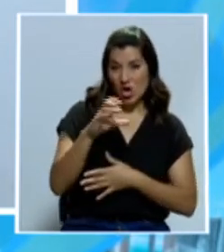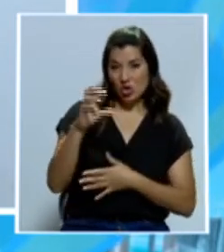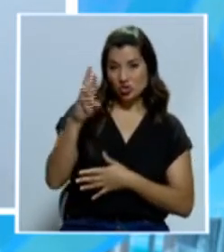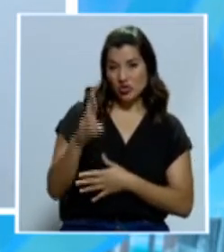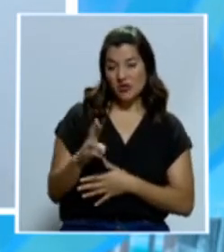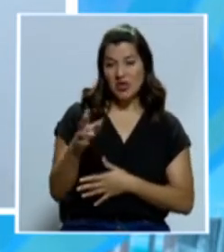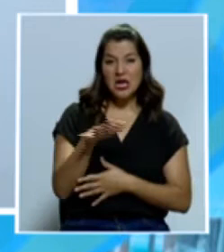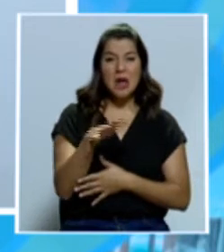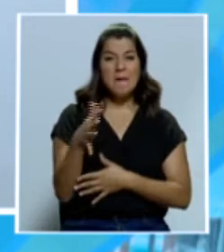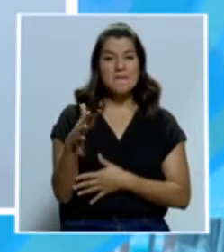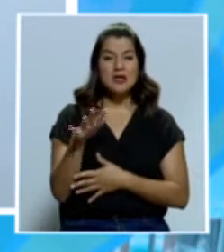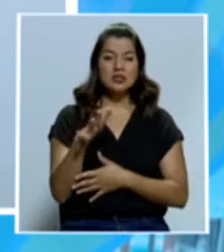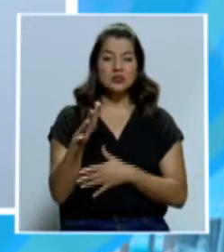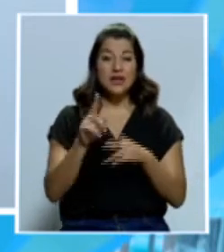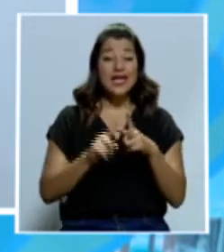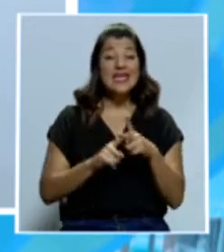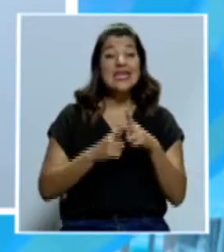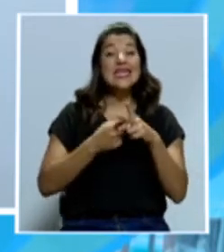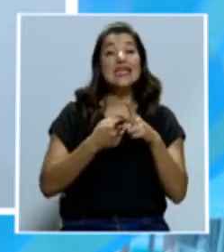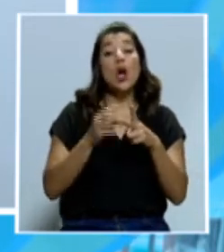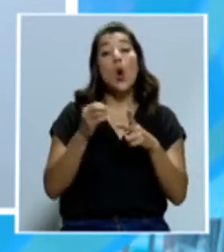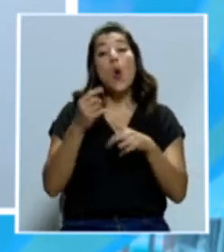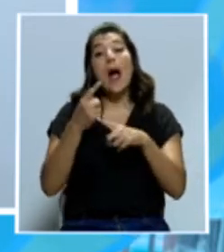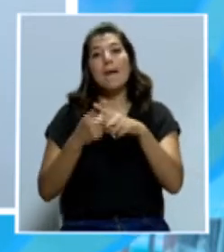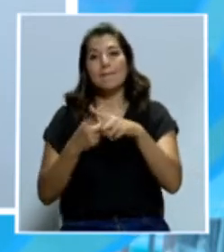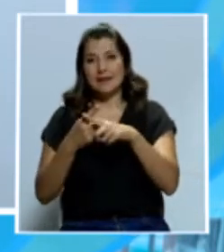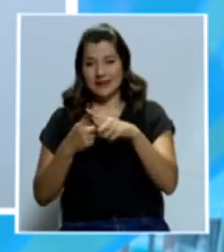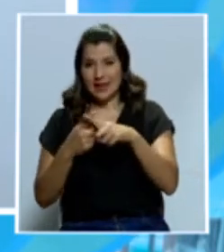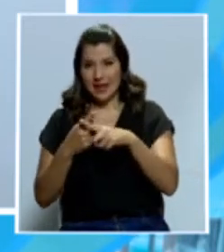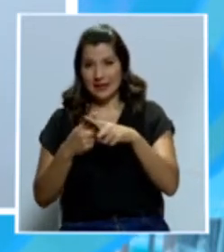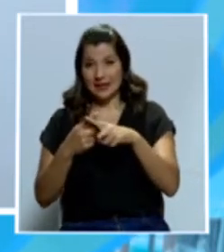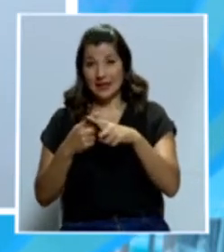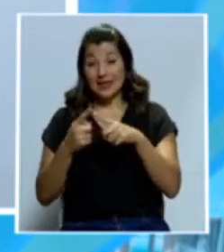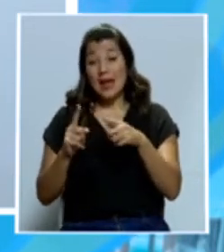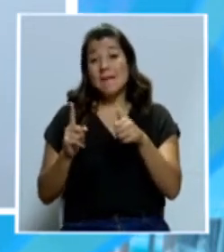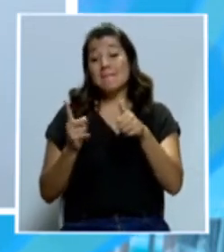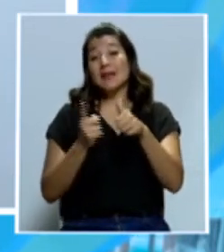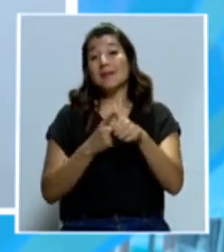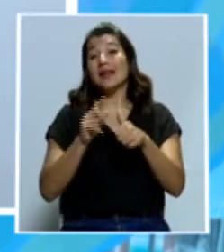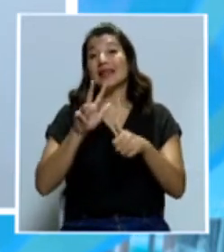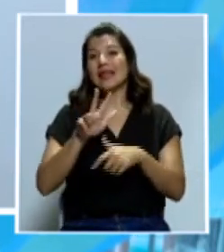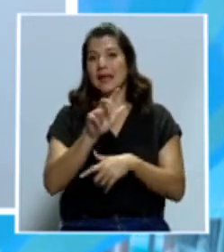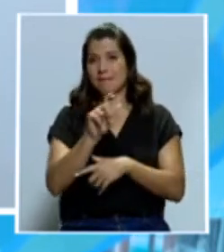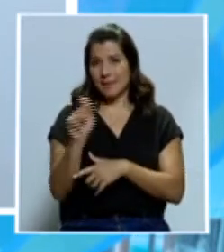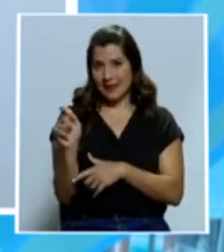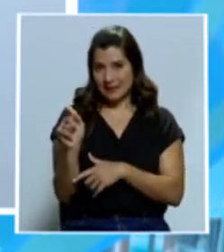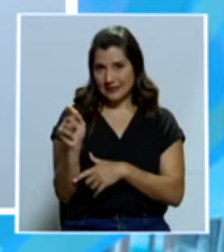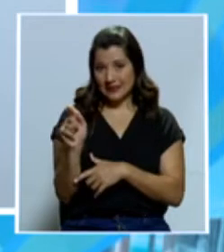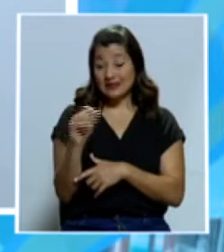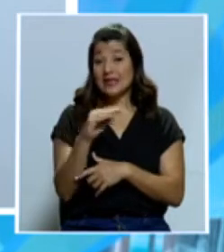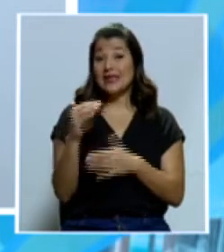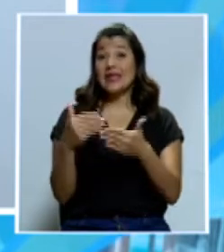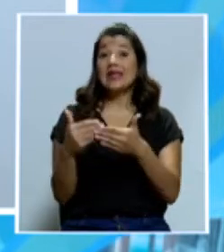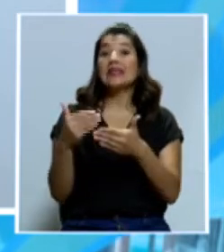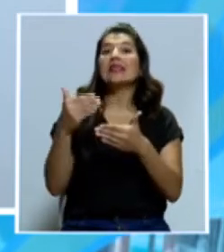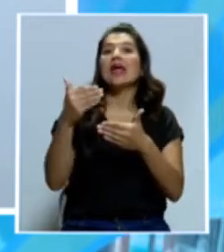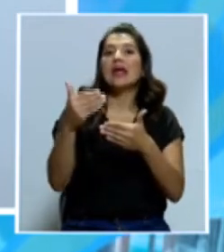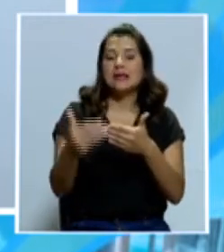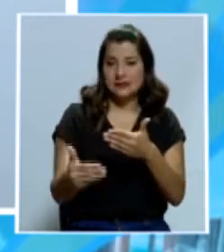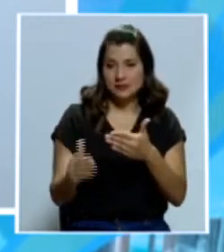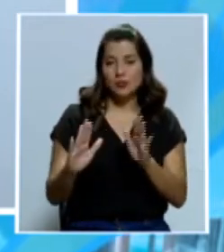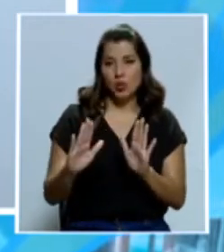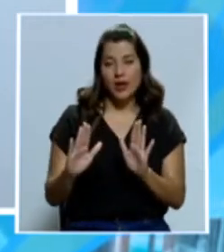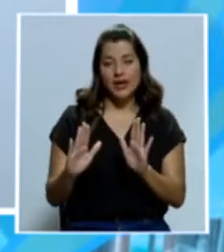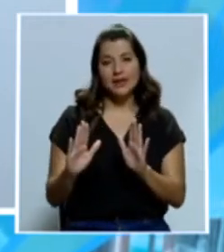aproximadamente a inicios o tal vez a mediados del primer trimestre, y luego durante un